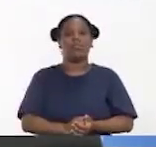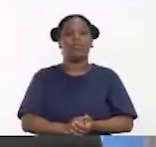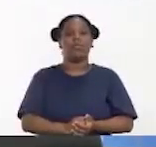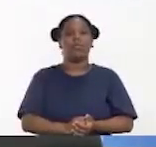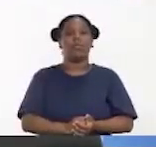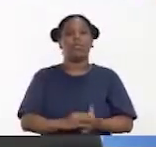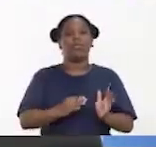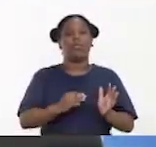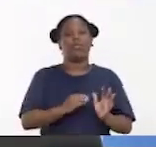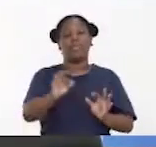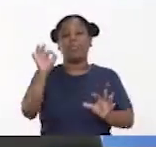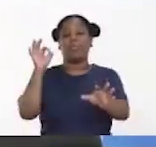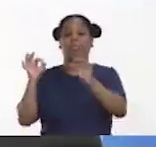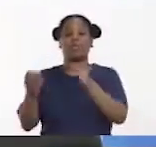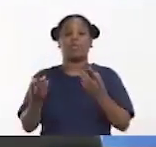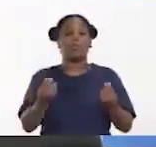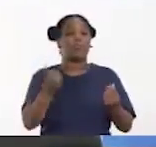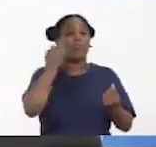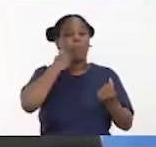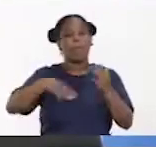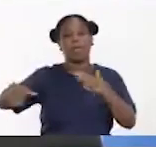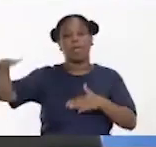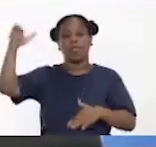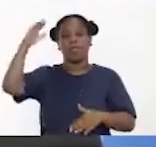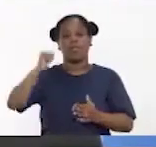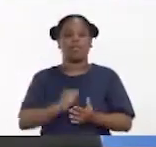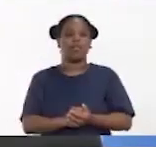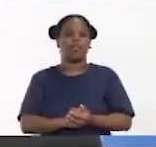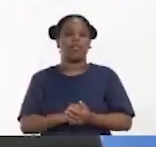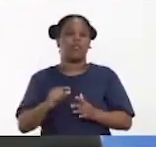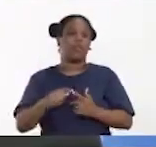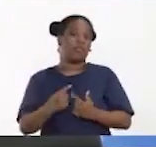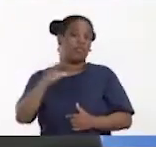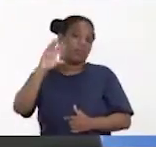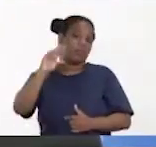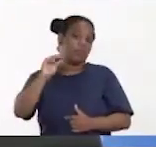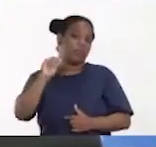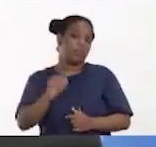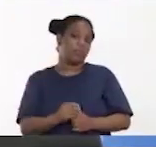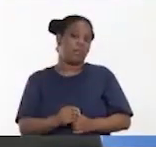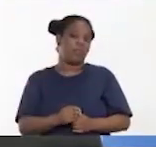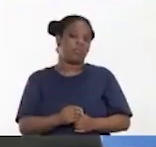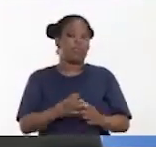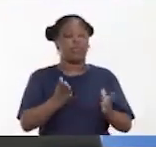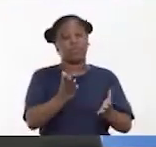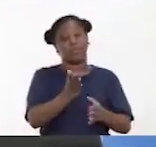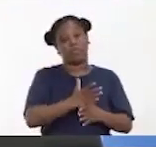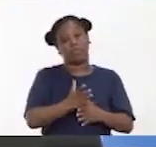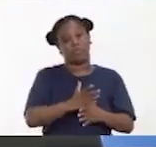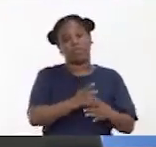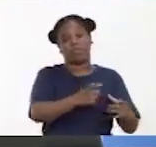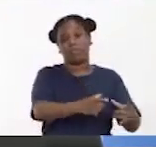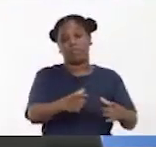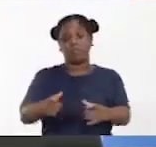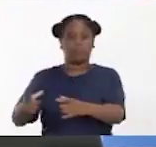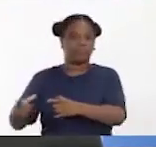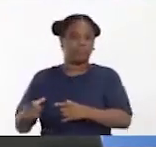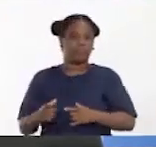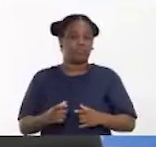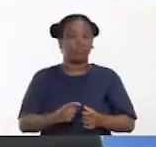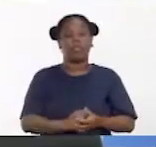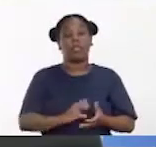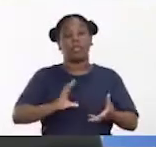de muestras mucho mayores y por eso es que estamos hablando de clases, de la formación